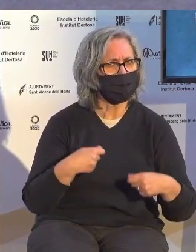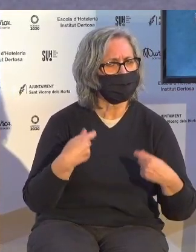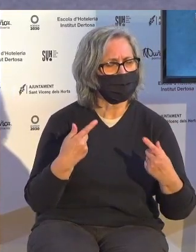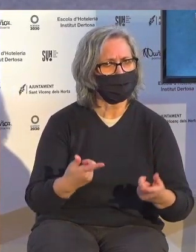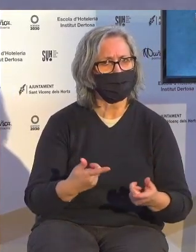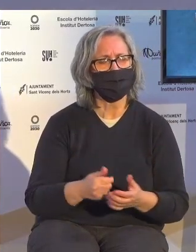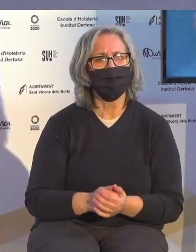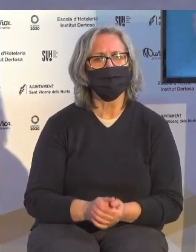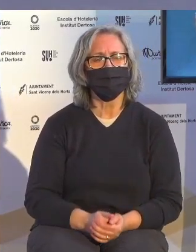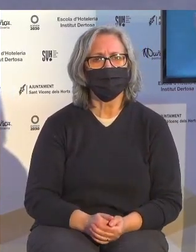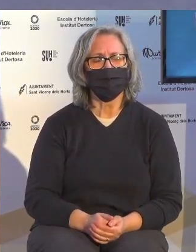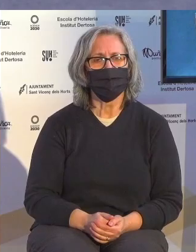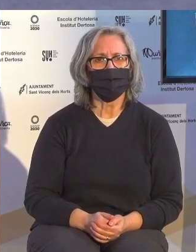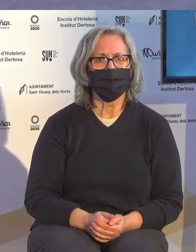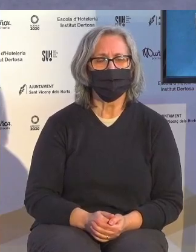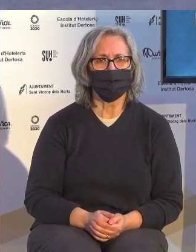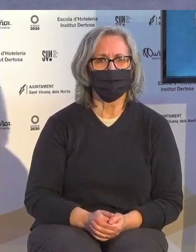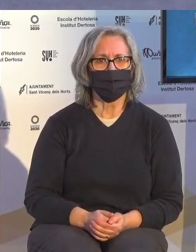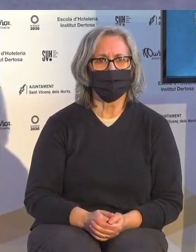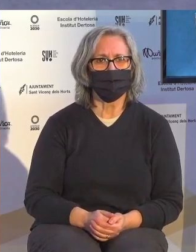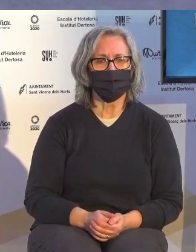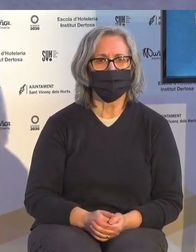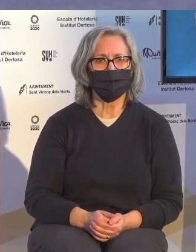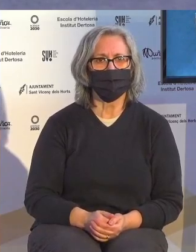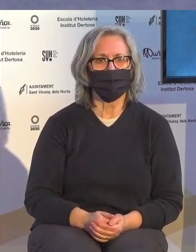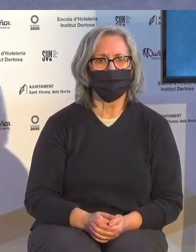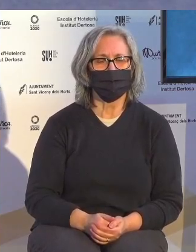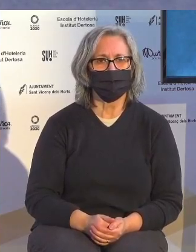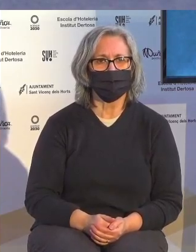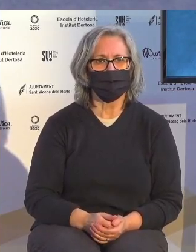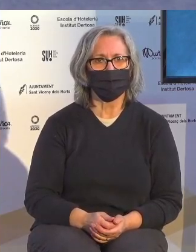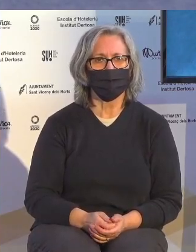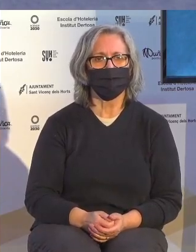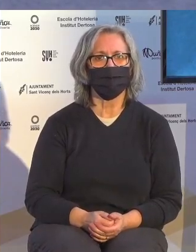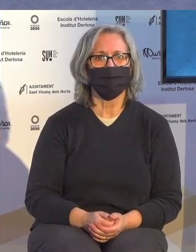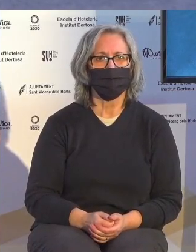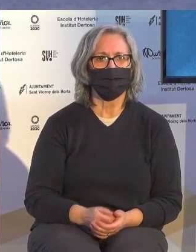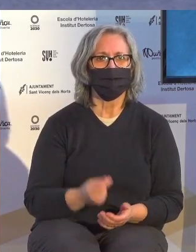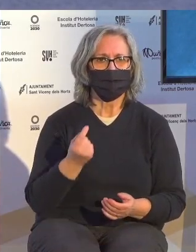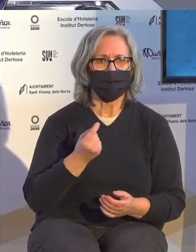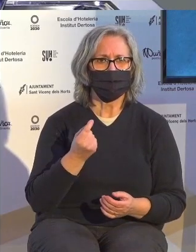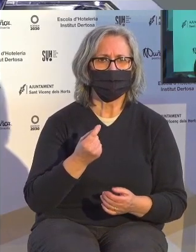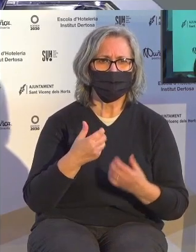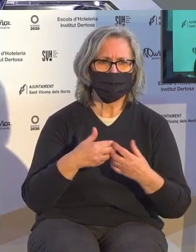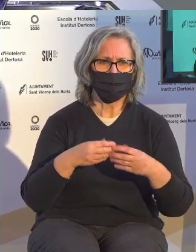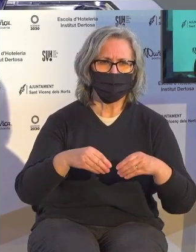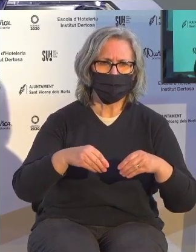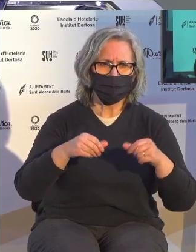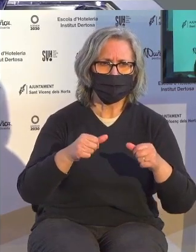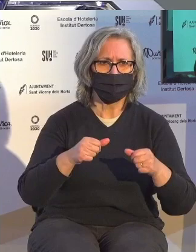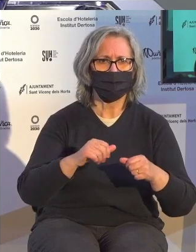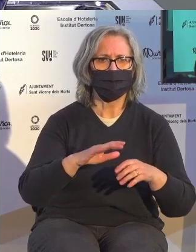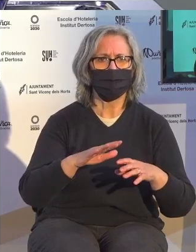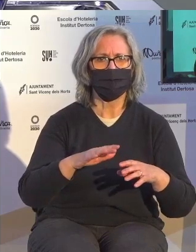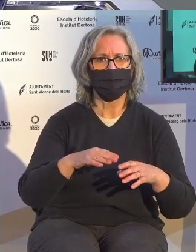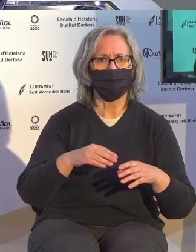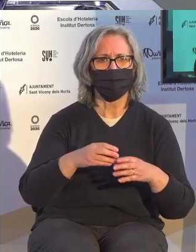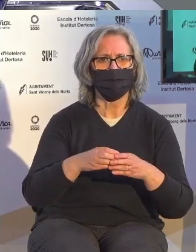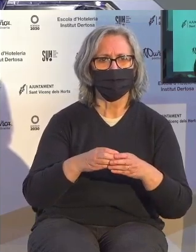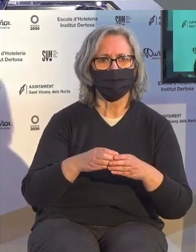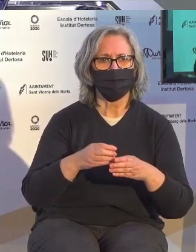hecho con las fresas es a consumir pusiste las fresas en una valla mari